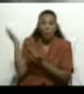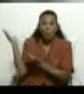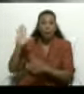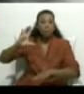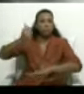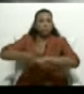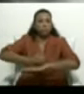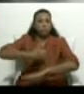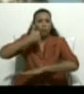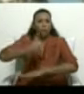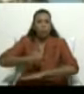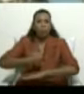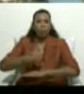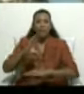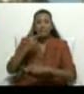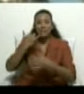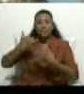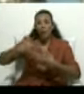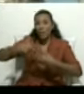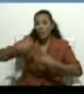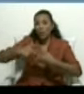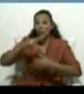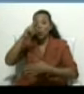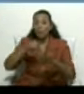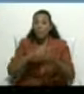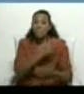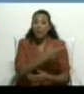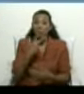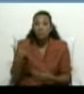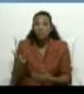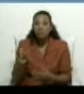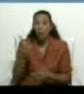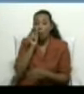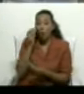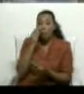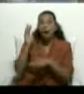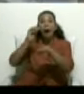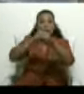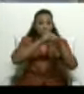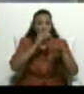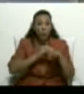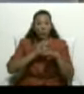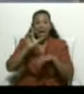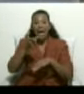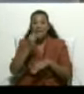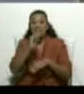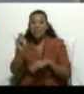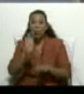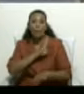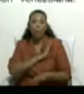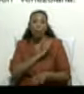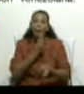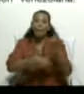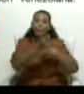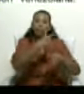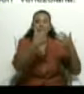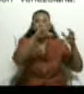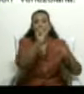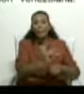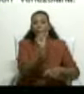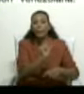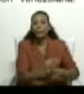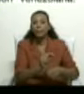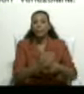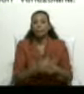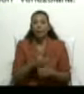máximo ejecutivo de Citgo. Este 2023, Jordá anunció que Citgo será subastada.